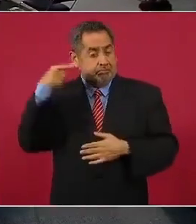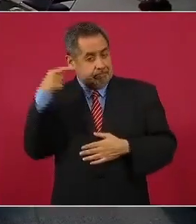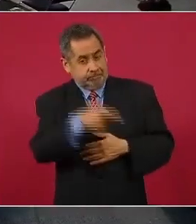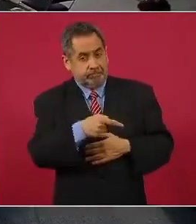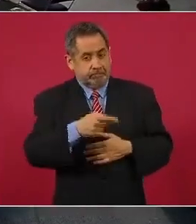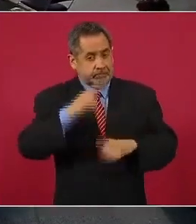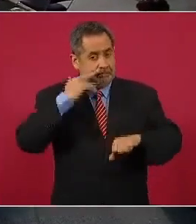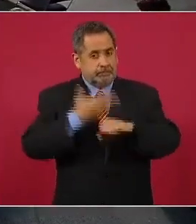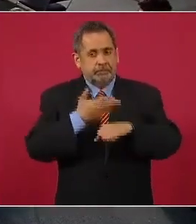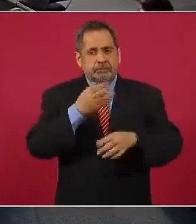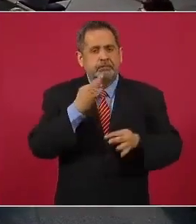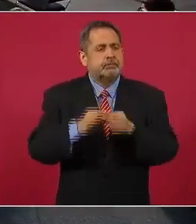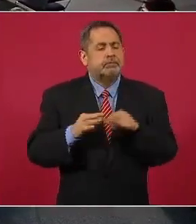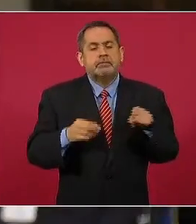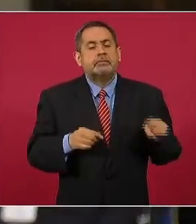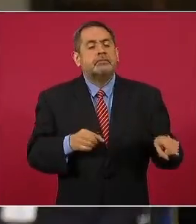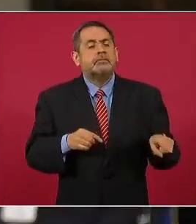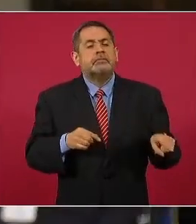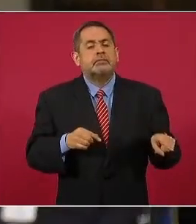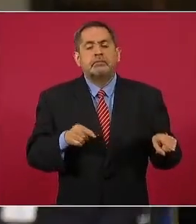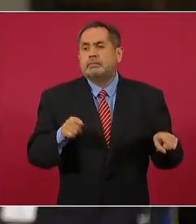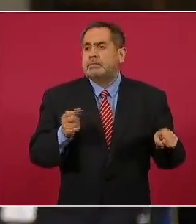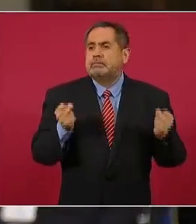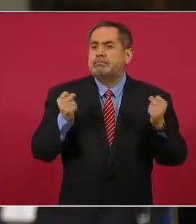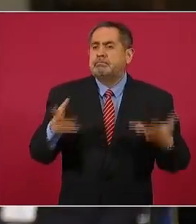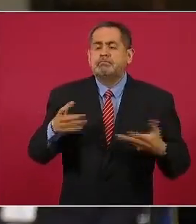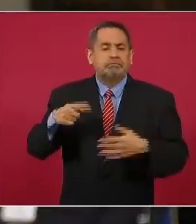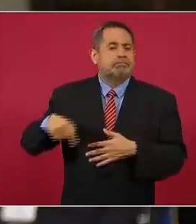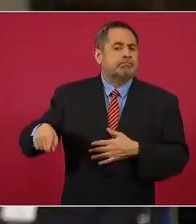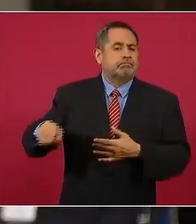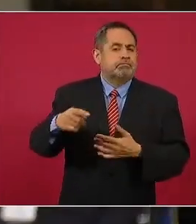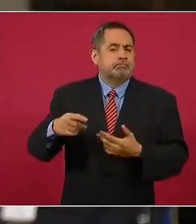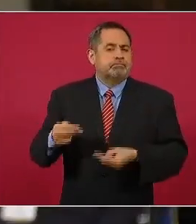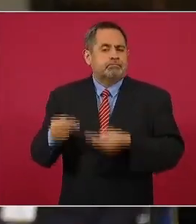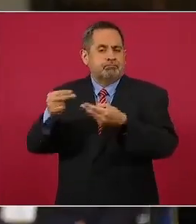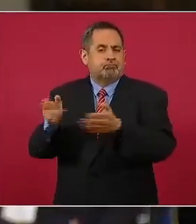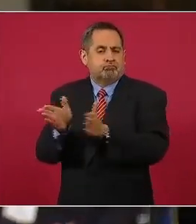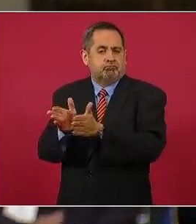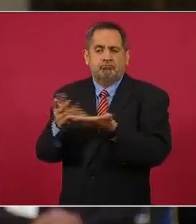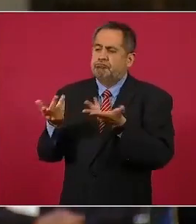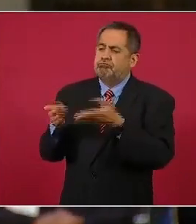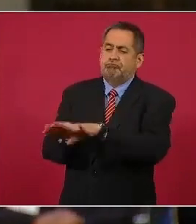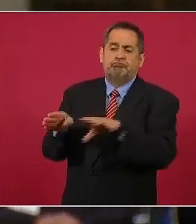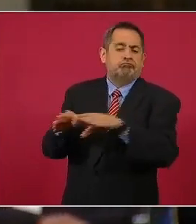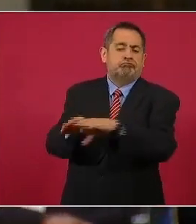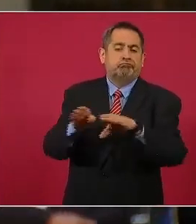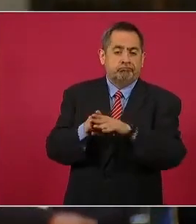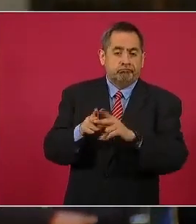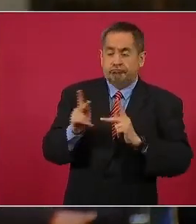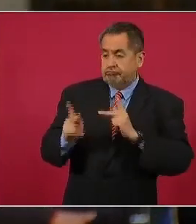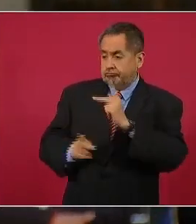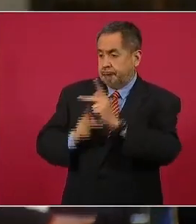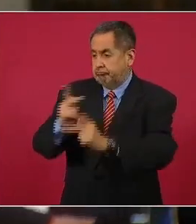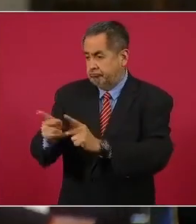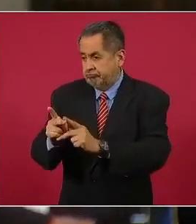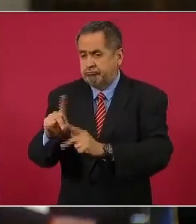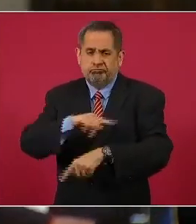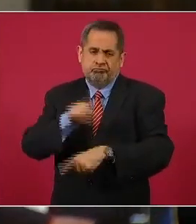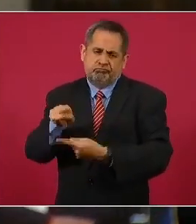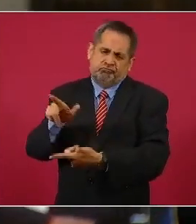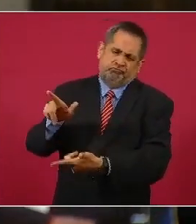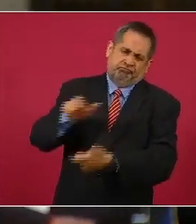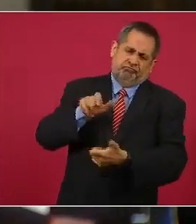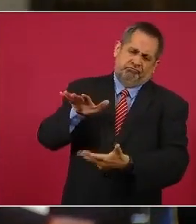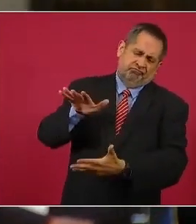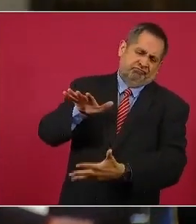responsable del quebranto de miles de empresas mexicanas, otorgando créditos buitres, como lo ha